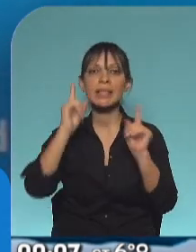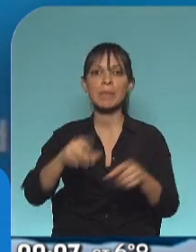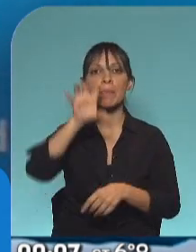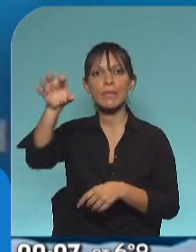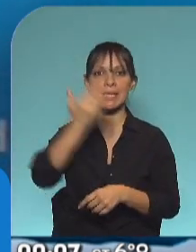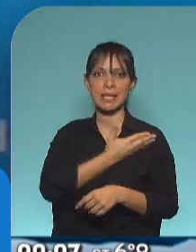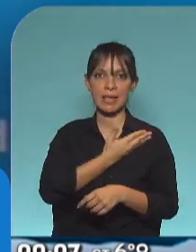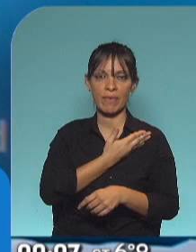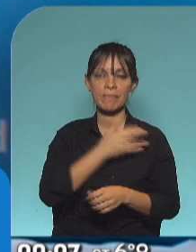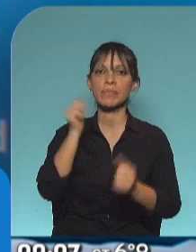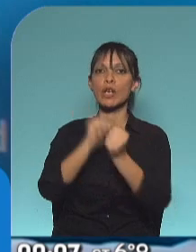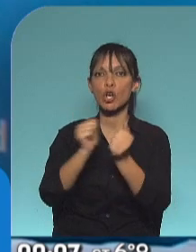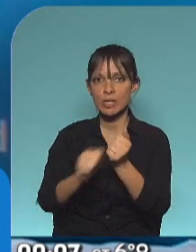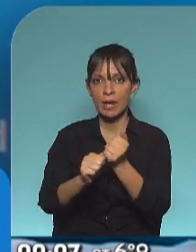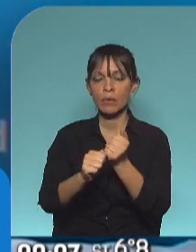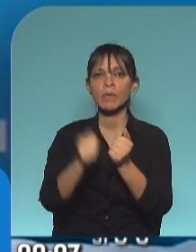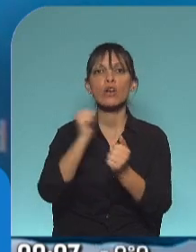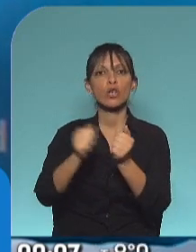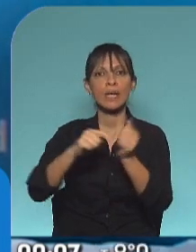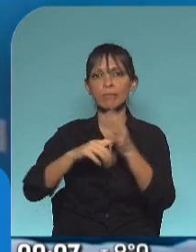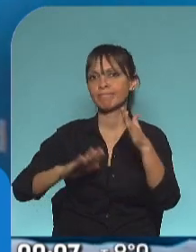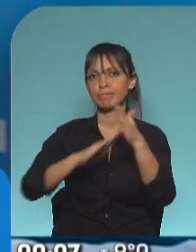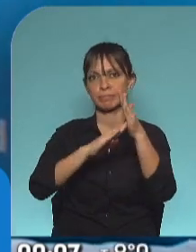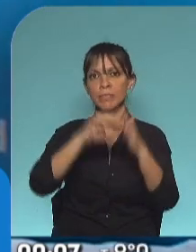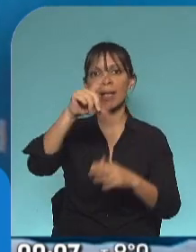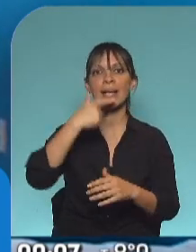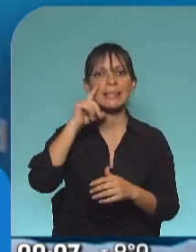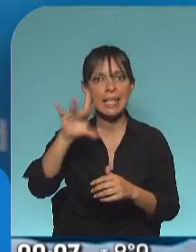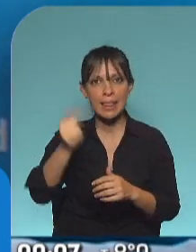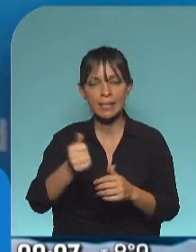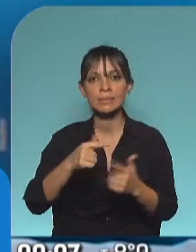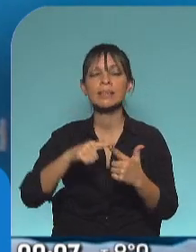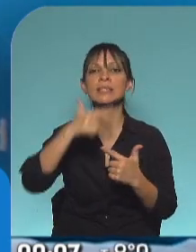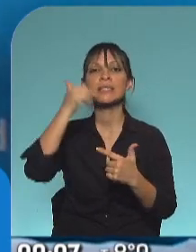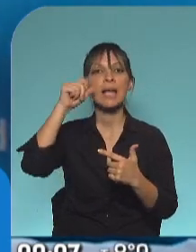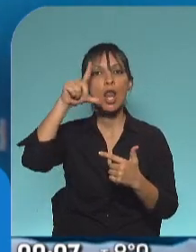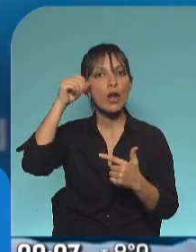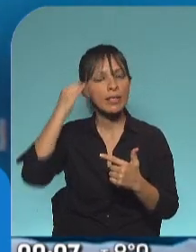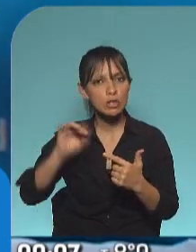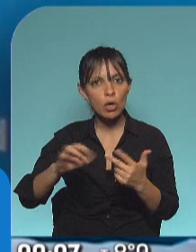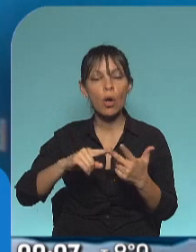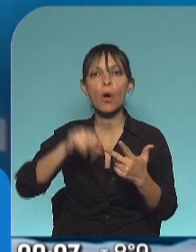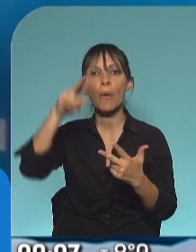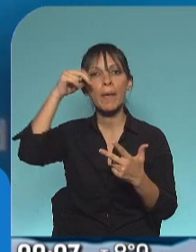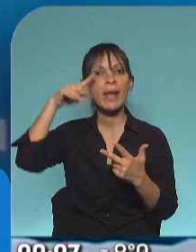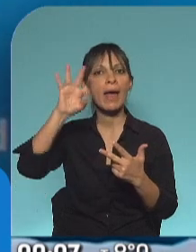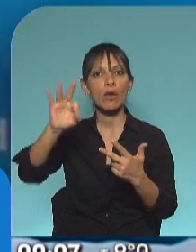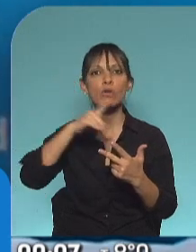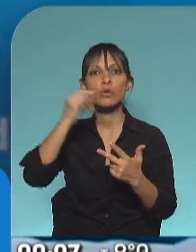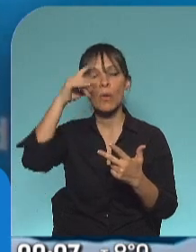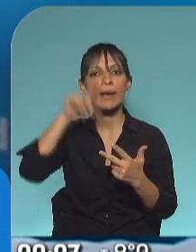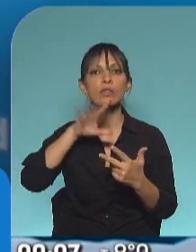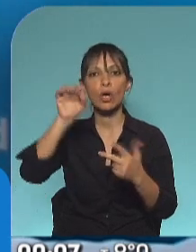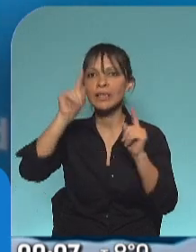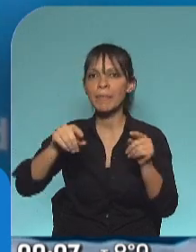Santa Fe, en Rosario, Gran Rosario, Casilda, San Lorenzo y Venado Tuerto. Observamos transmisión comunitaria en el